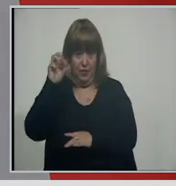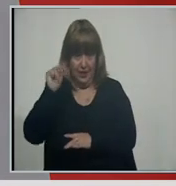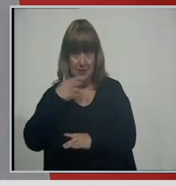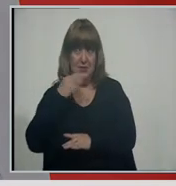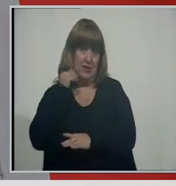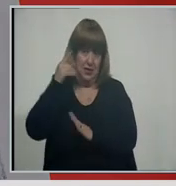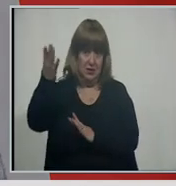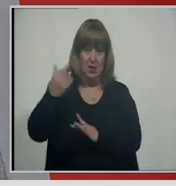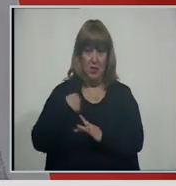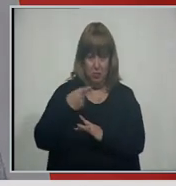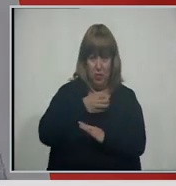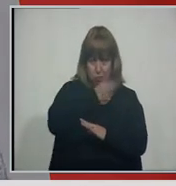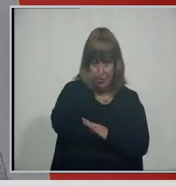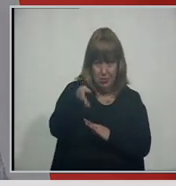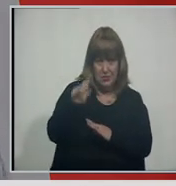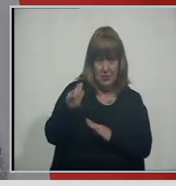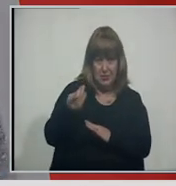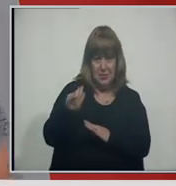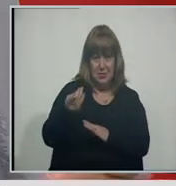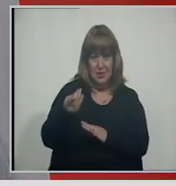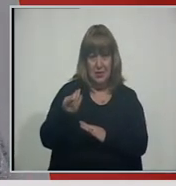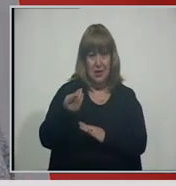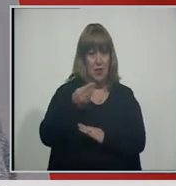sin a ver si te dan un bolo fecal en tn